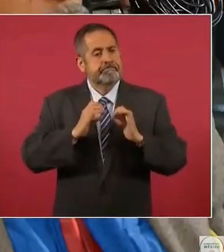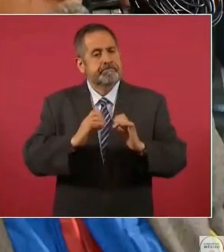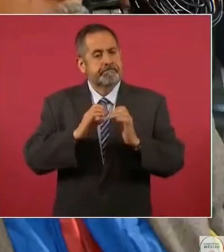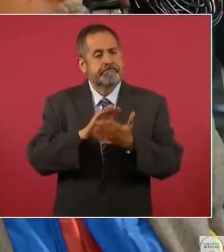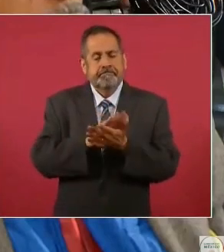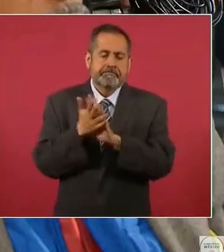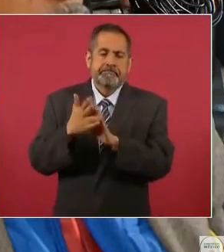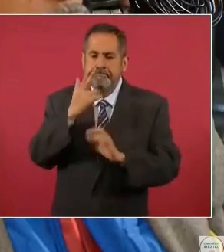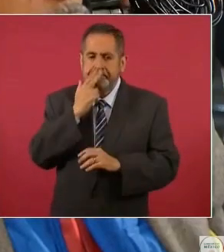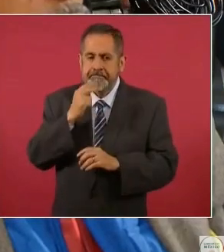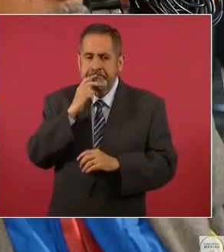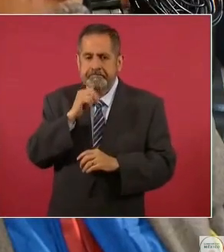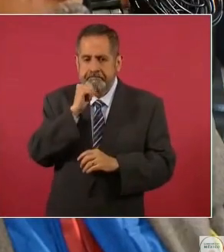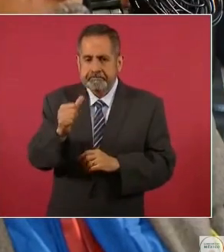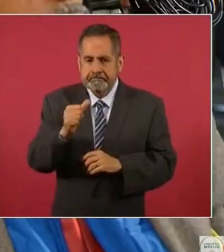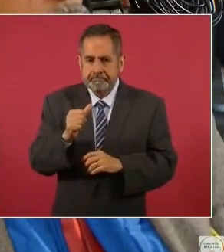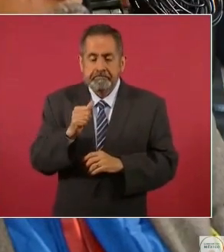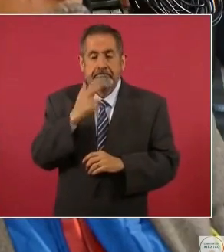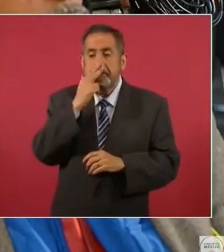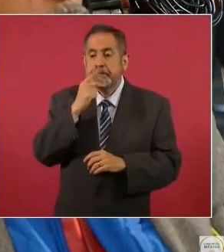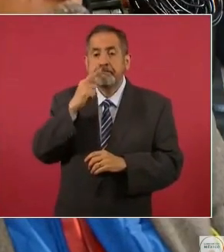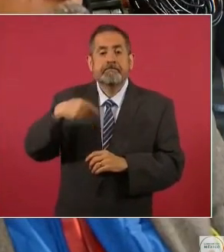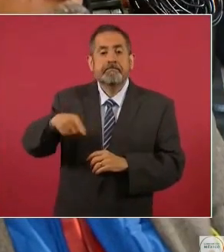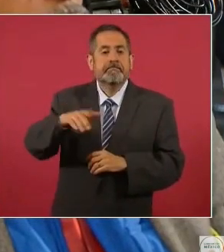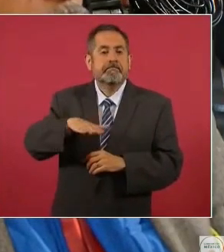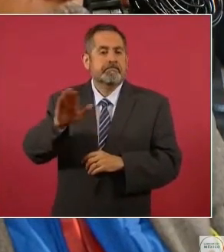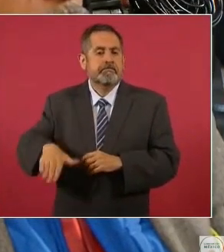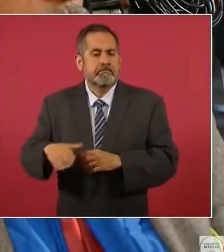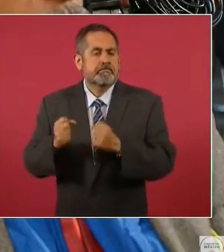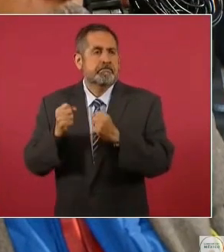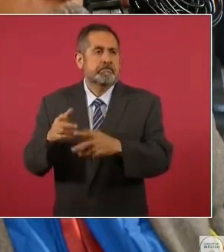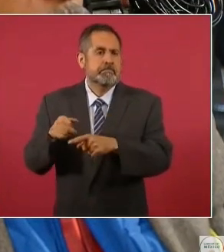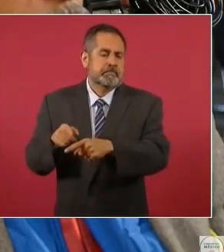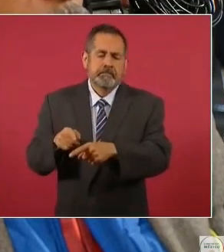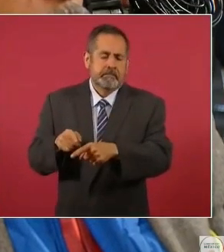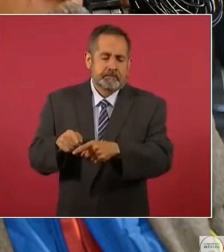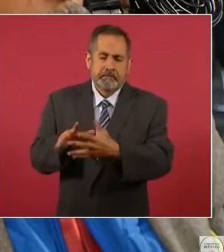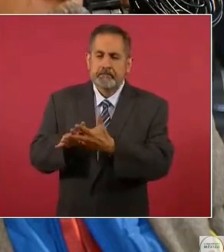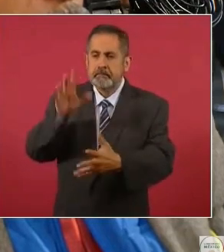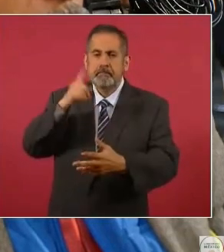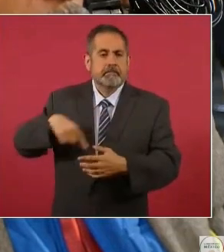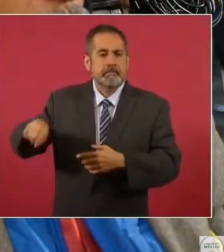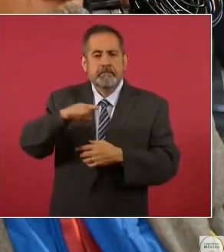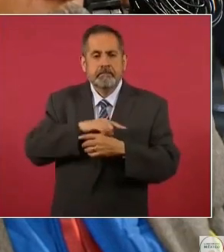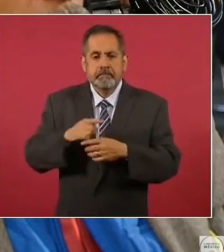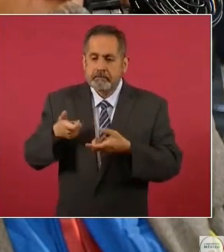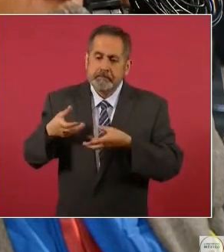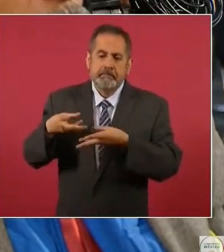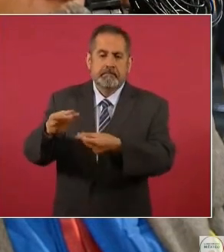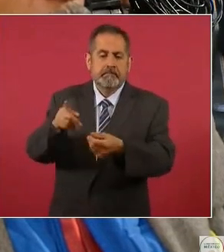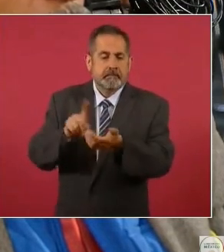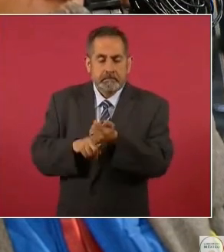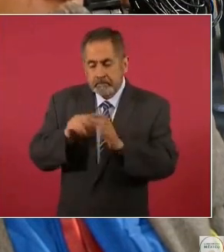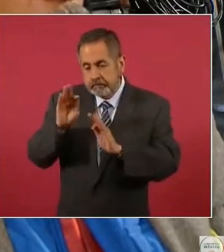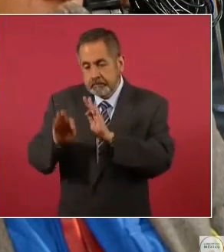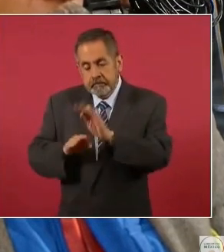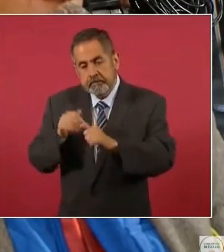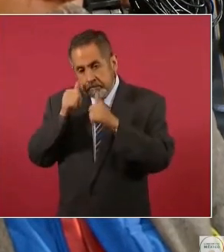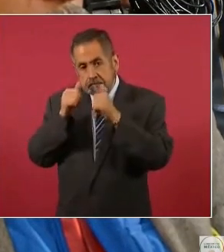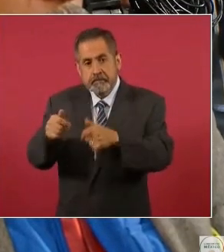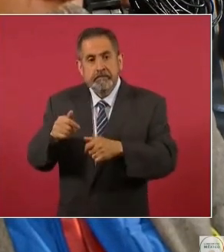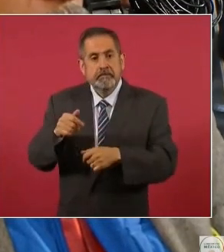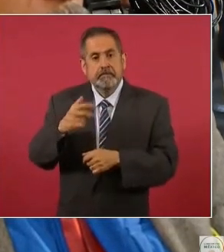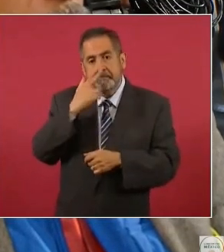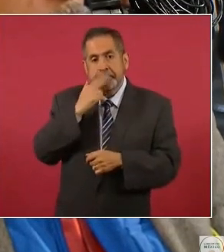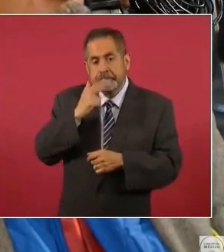y se convierta en una víctima de esta enfermedad que causa la mayor parte de los recursos del erario público se tienen